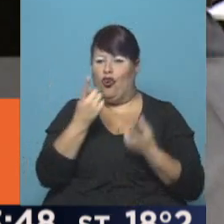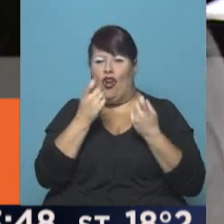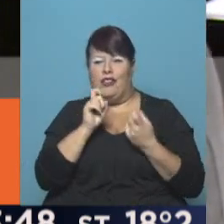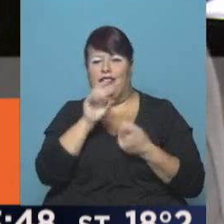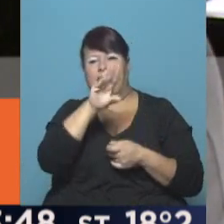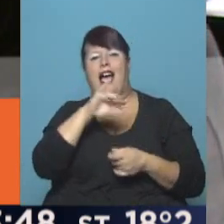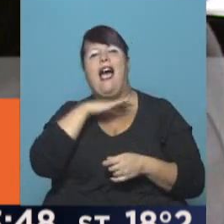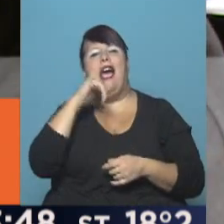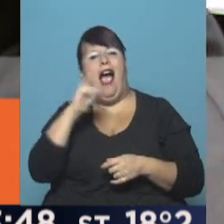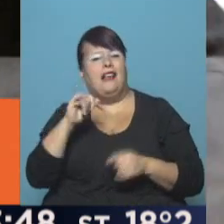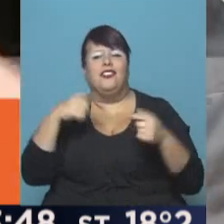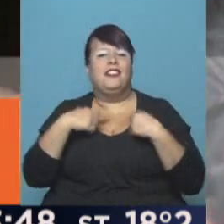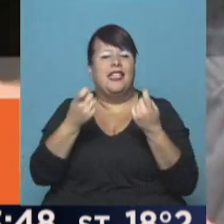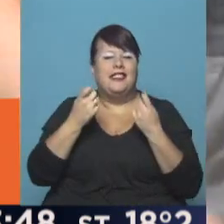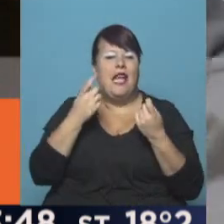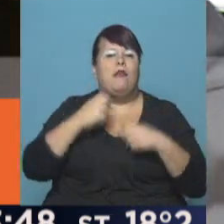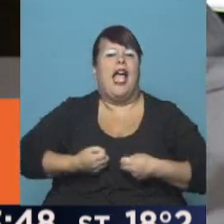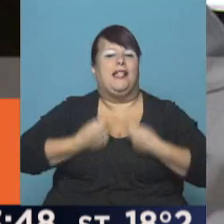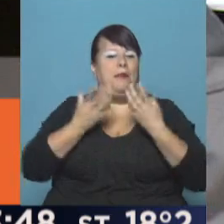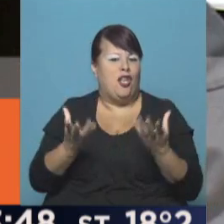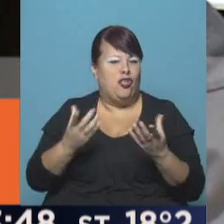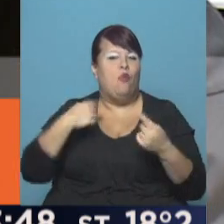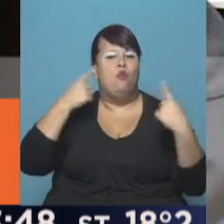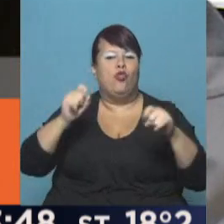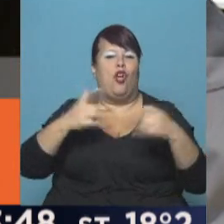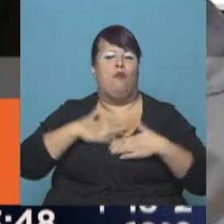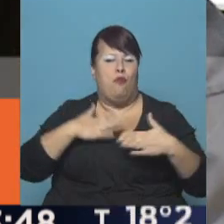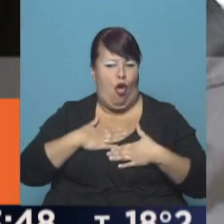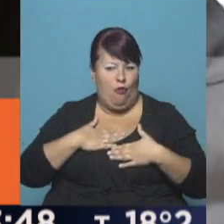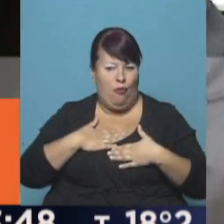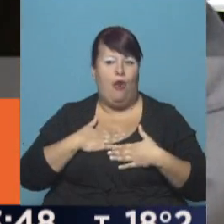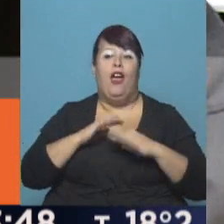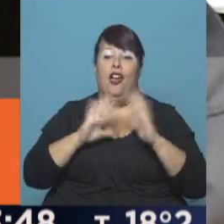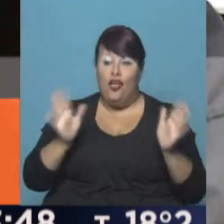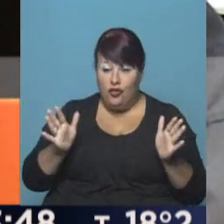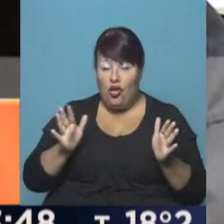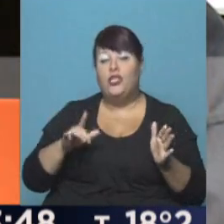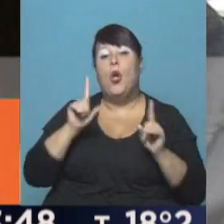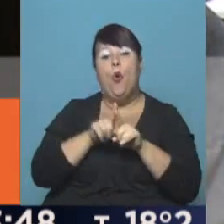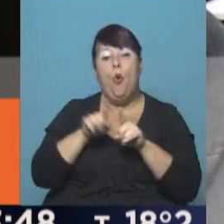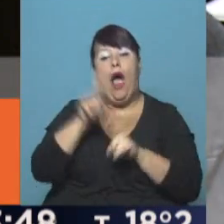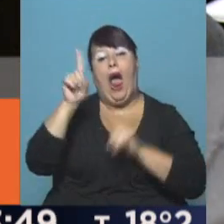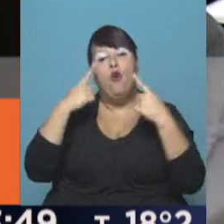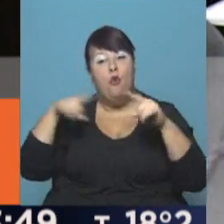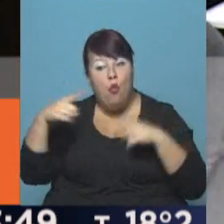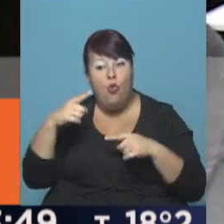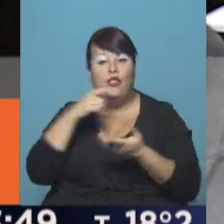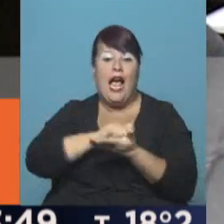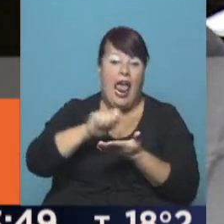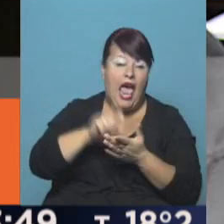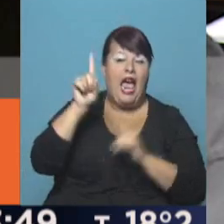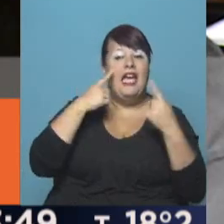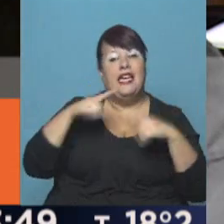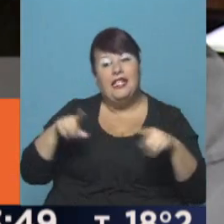hacer jazz, nosotros precisamos expresarnos, hacer nuestra música. Entonces, así como para el que hace música con letras, para el que